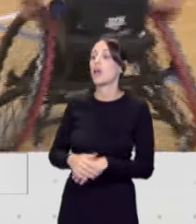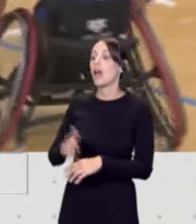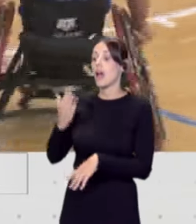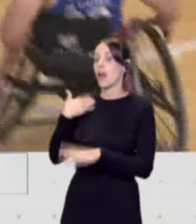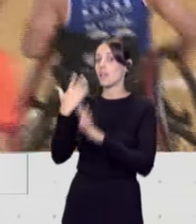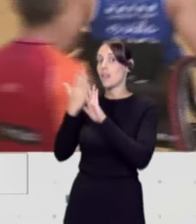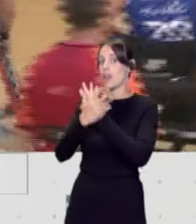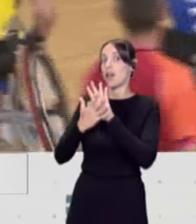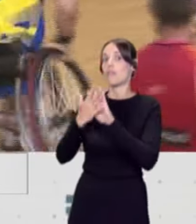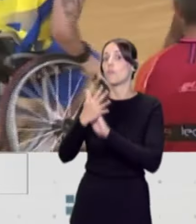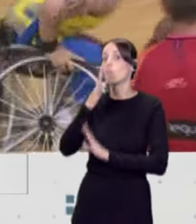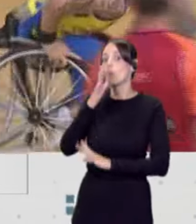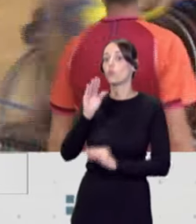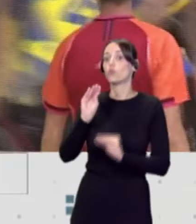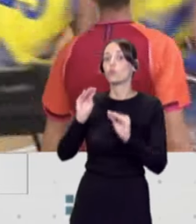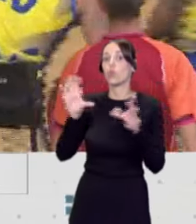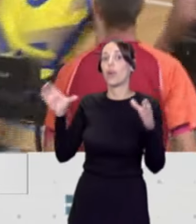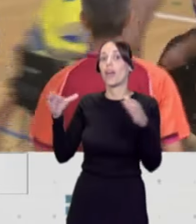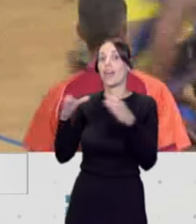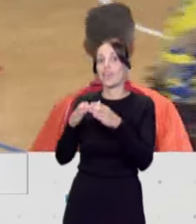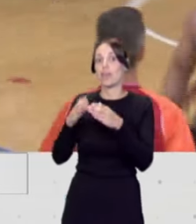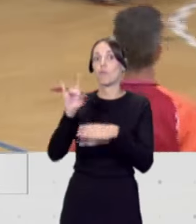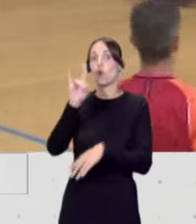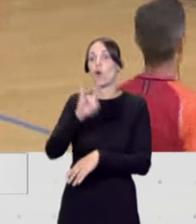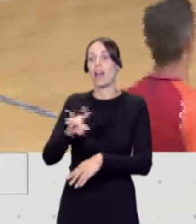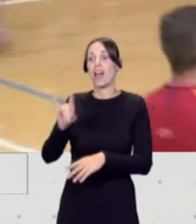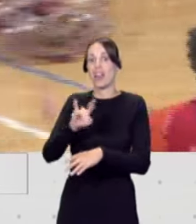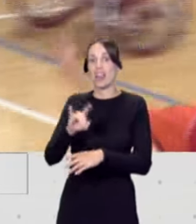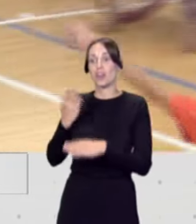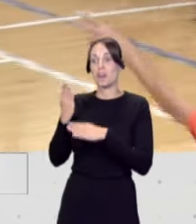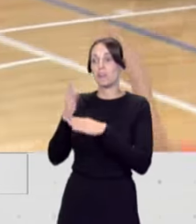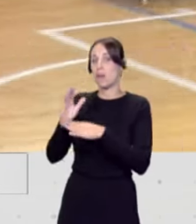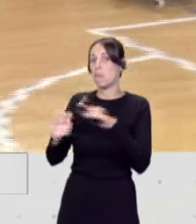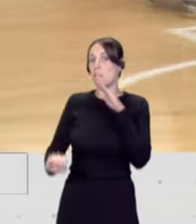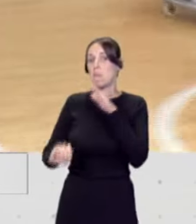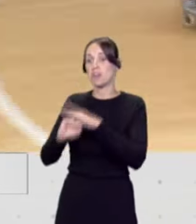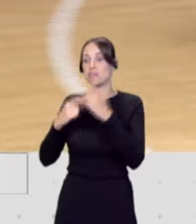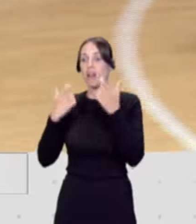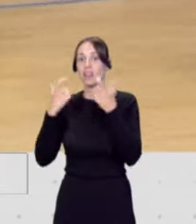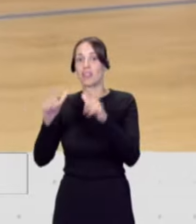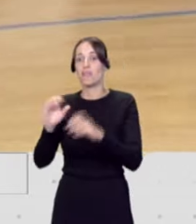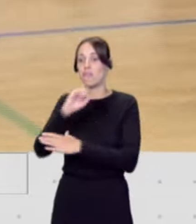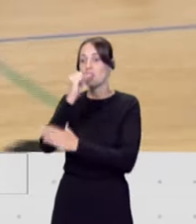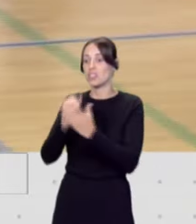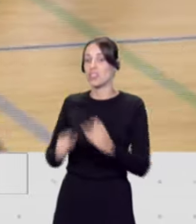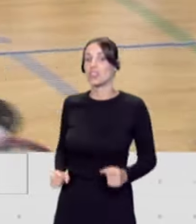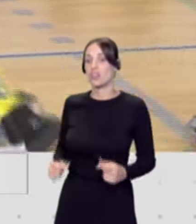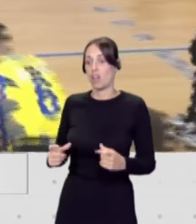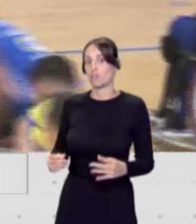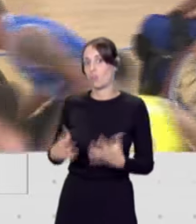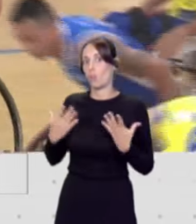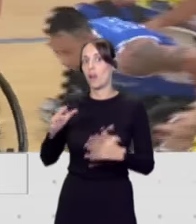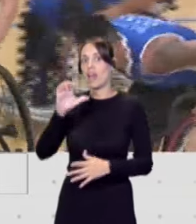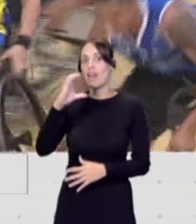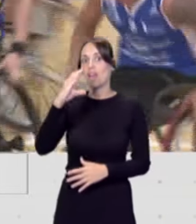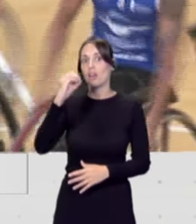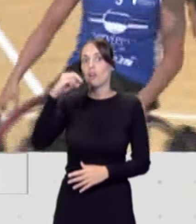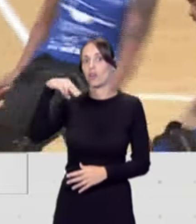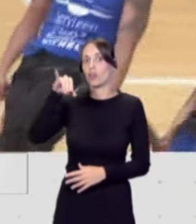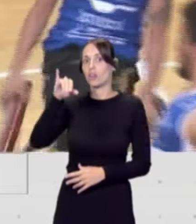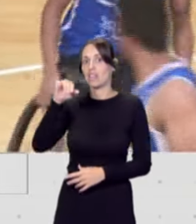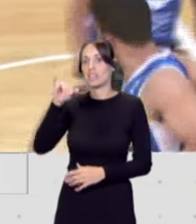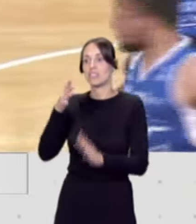esta entrevista, el Econi es el único equipo canario representante en esa máxima categoría de baloncesto en silla de ruedas. Es muy importante, ¿no?, tener un referente como ustedes ahí.